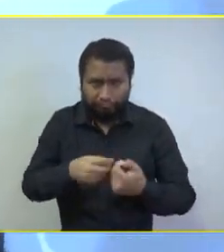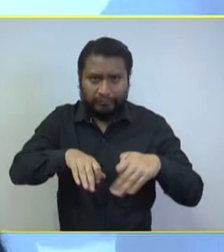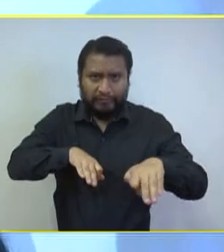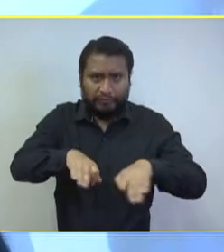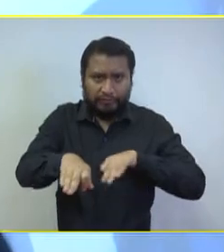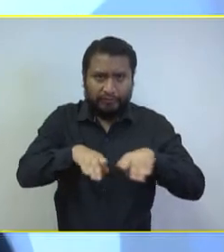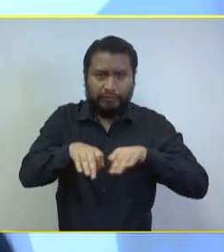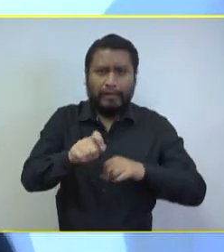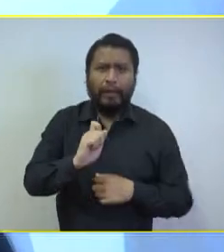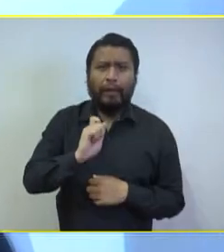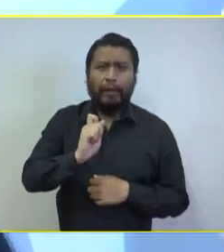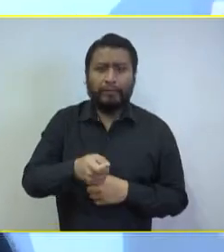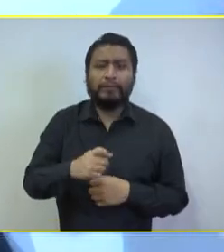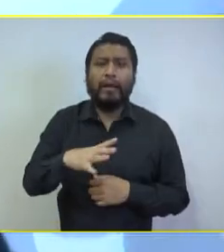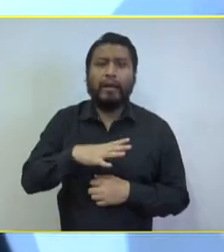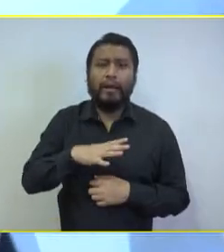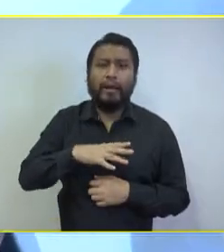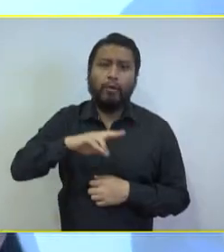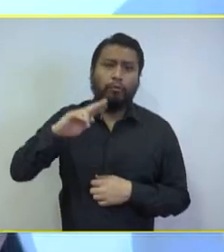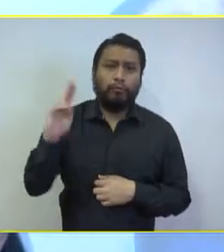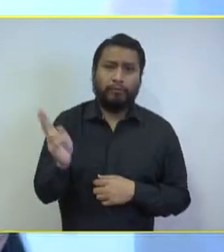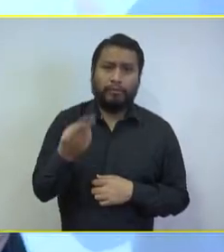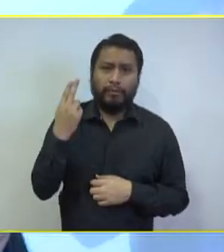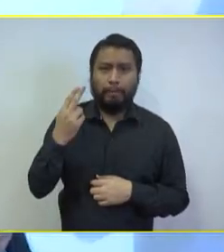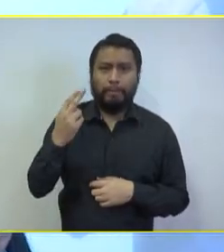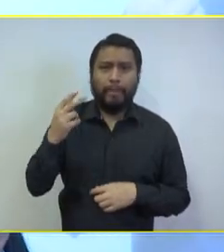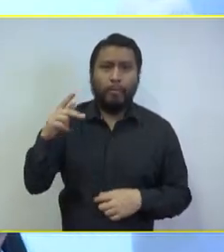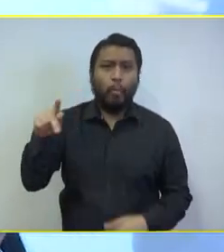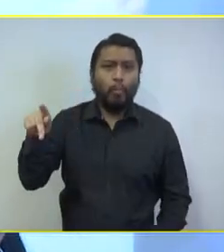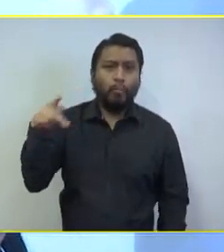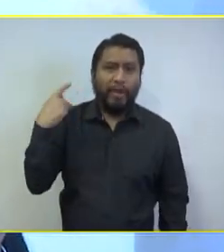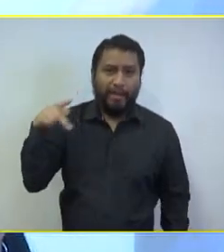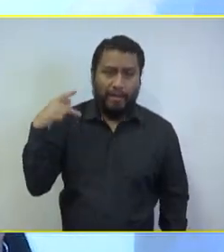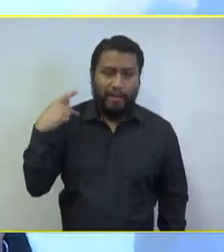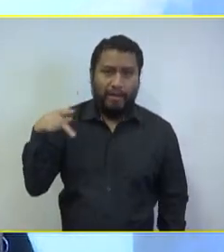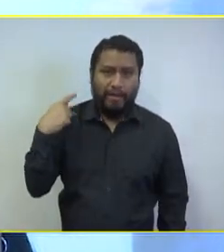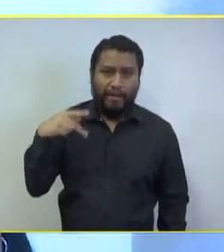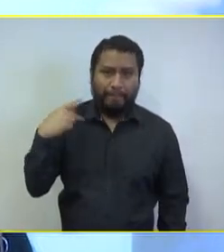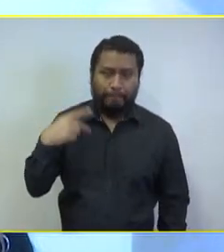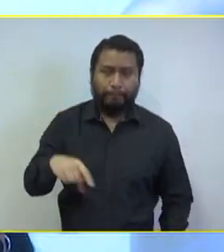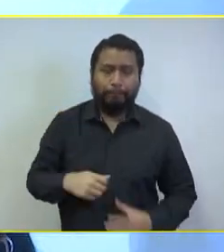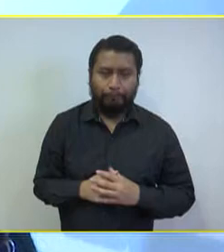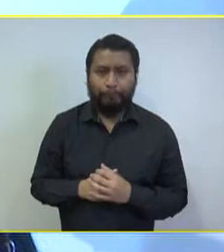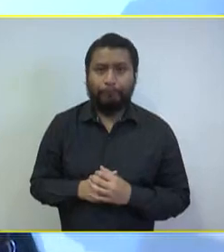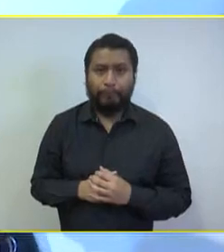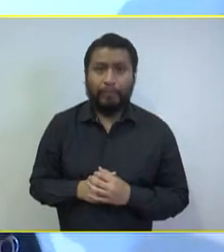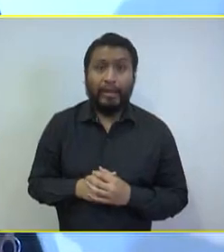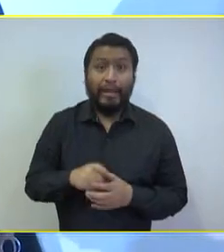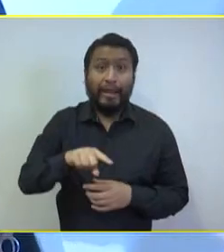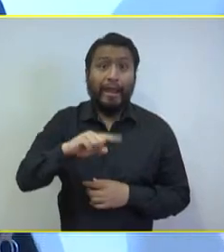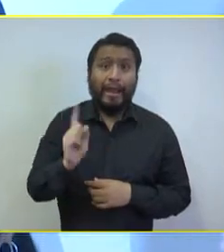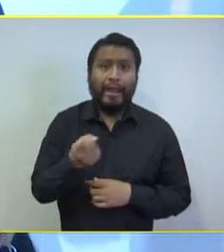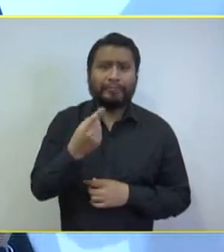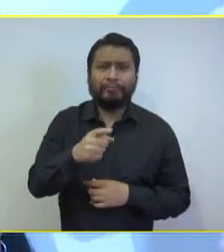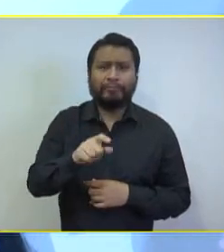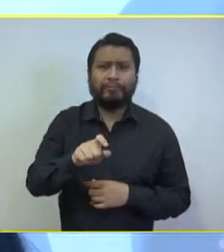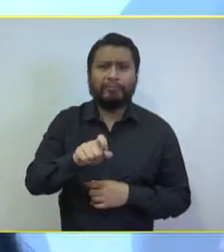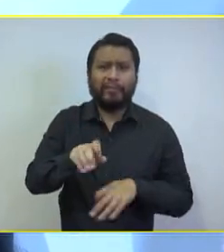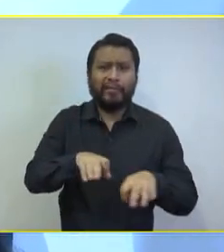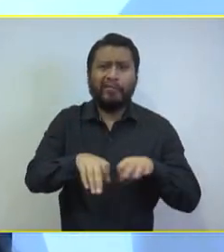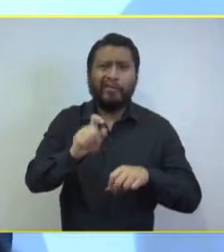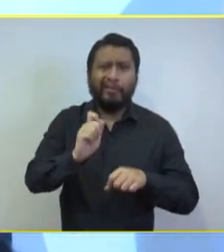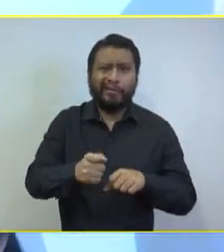la Benemérita Universidad Autónoma de Puebla, ¿no? Y es microbióloga, ella no es